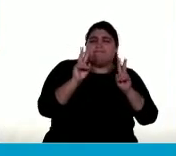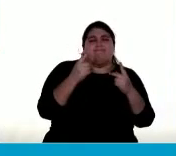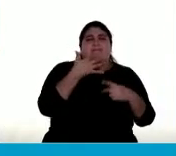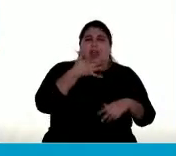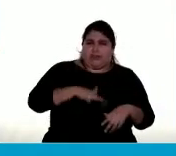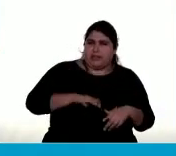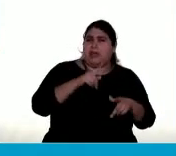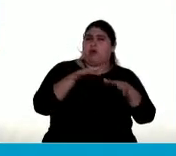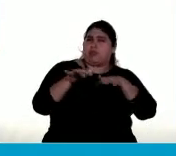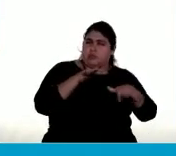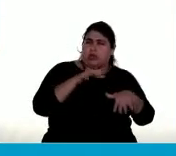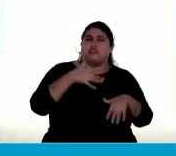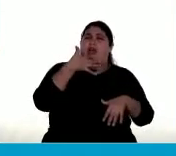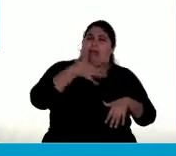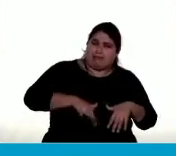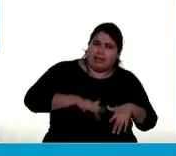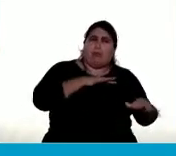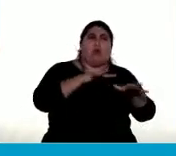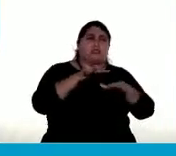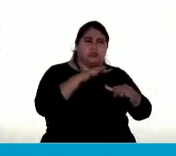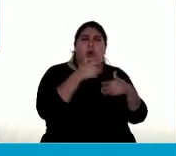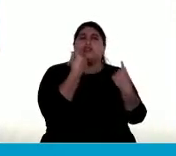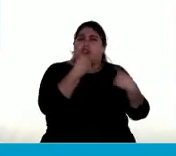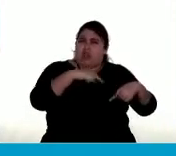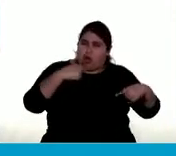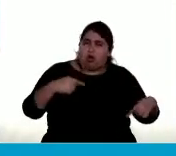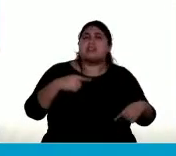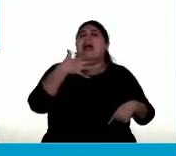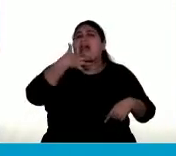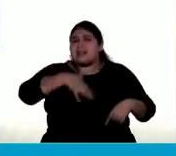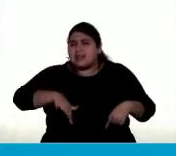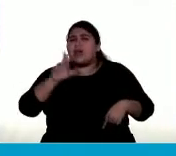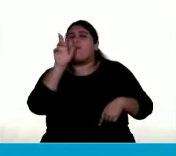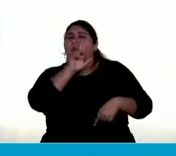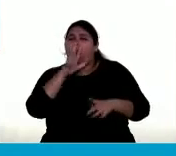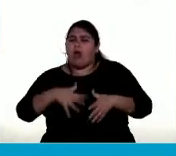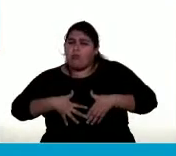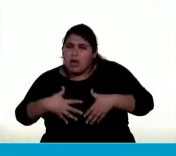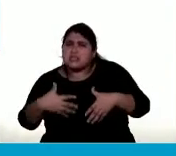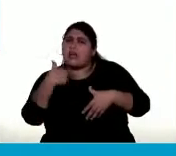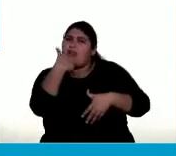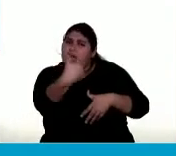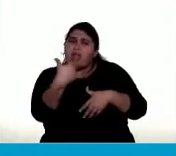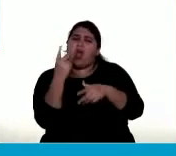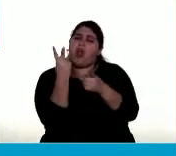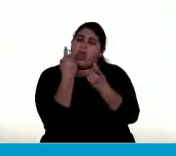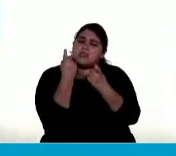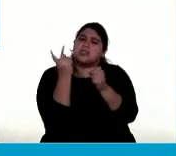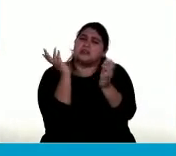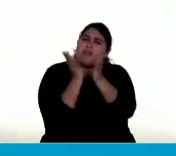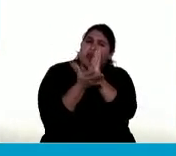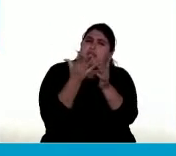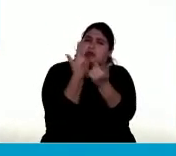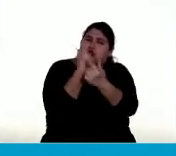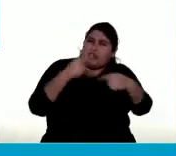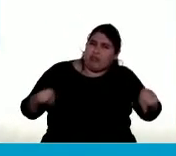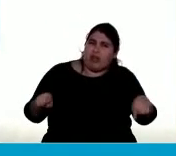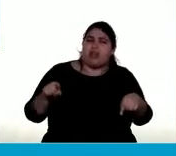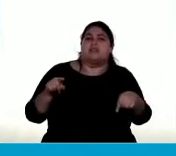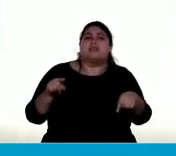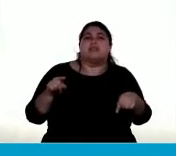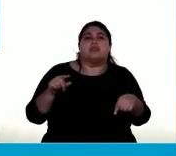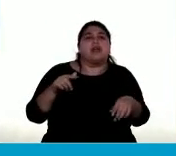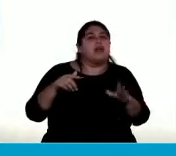los factores de riesgo, nosotros entendemos que las mujeres embarazadas con sus hijos tienen que tener un tratamiento distinto, pero la